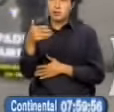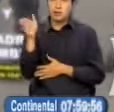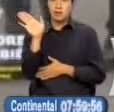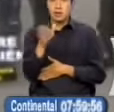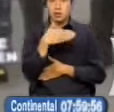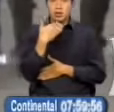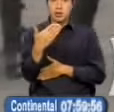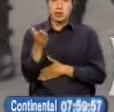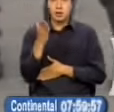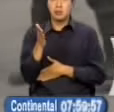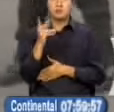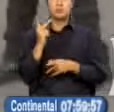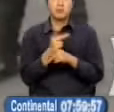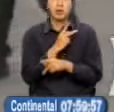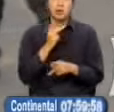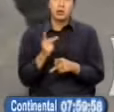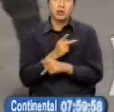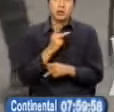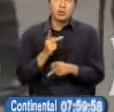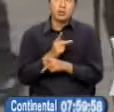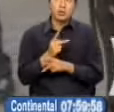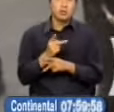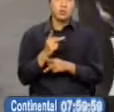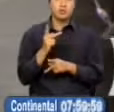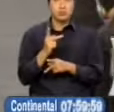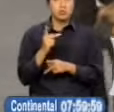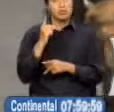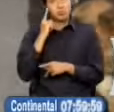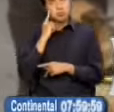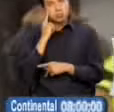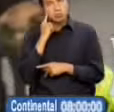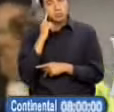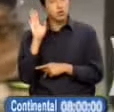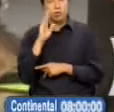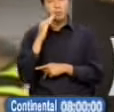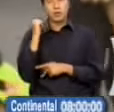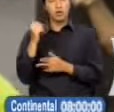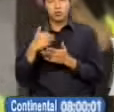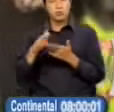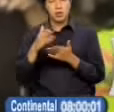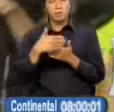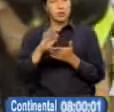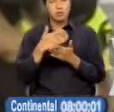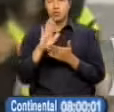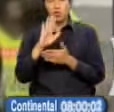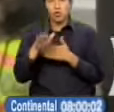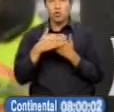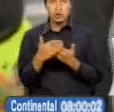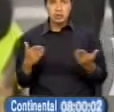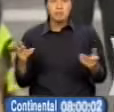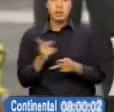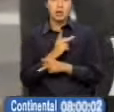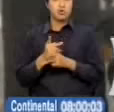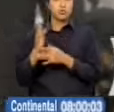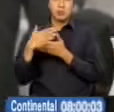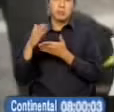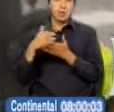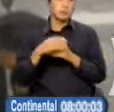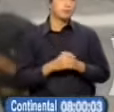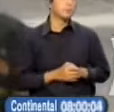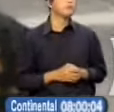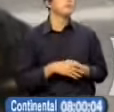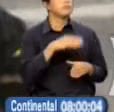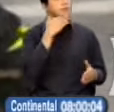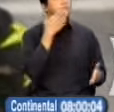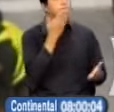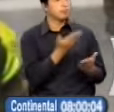sean objetos que puedan más bien provocar una sanción al estadio en un próximo encuentro deportivo de la selección me vale muchísimas gracias